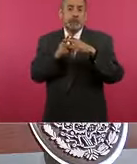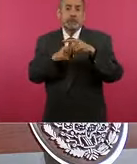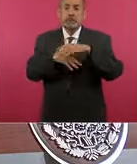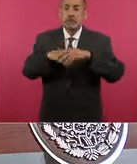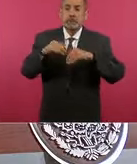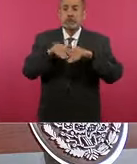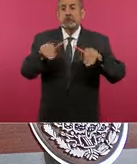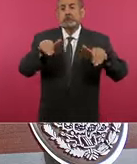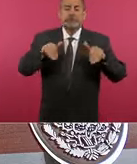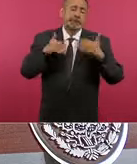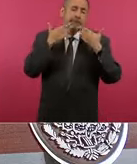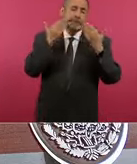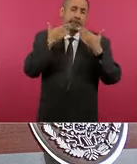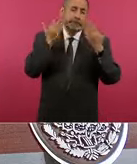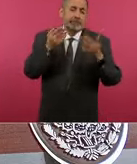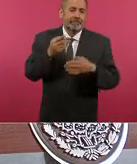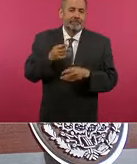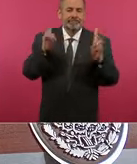buena ondita.